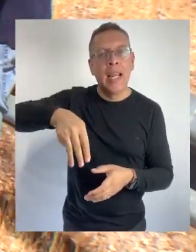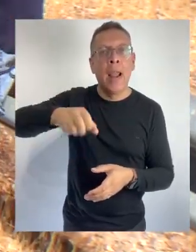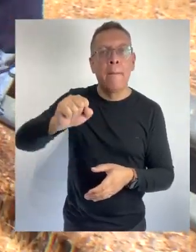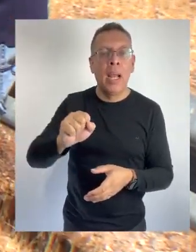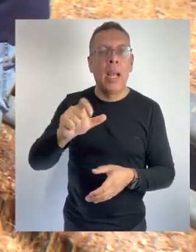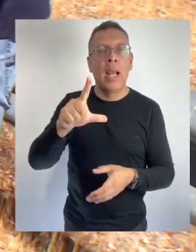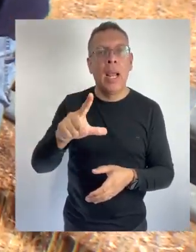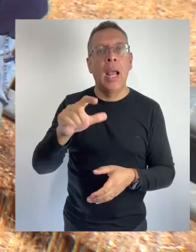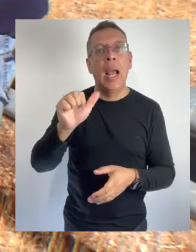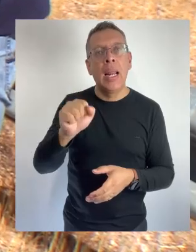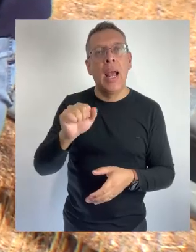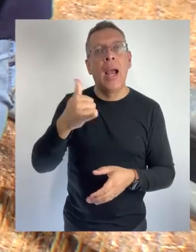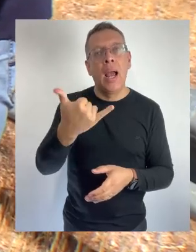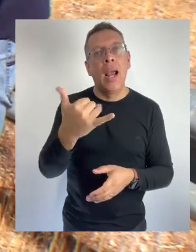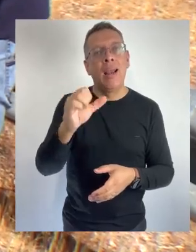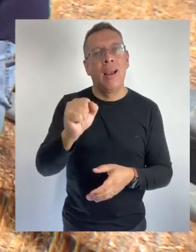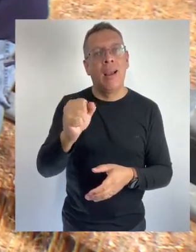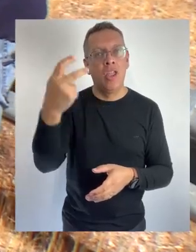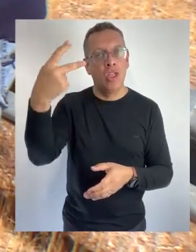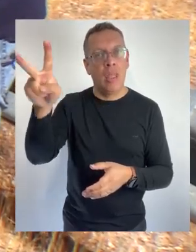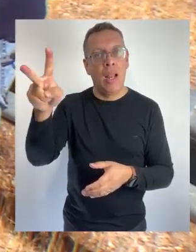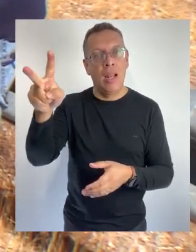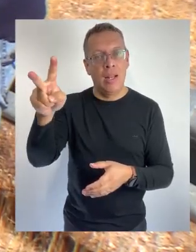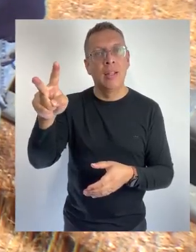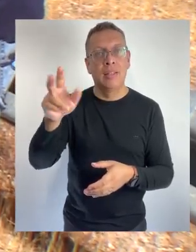utilizo una pimienta de los 5B.